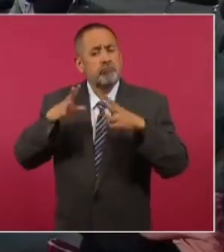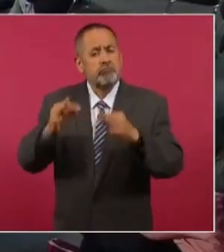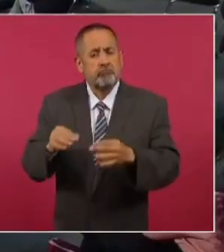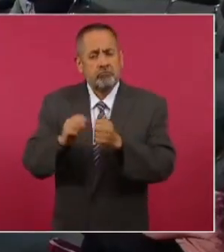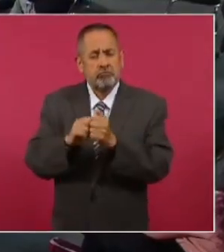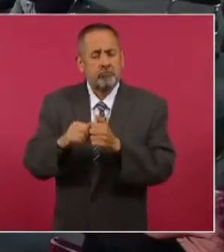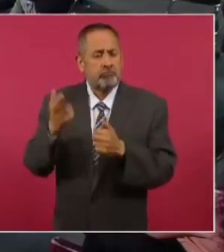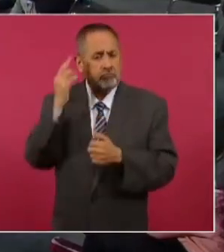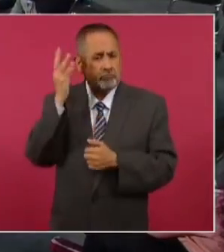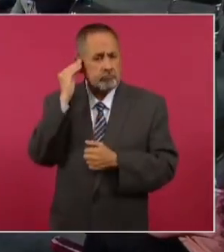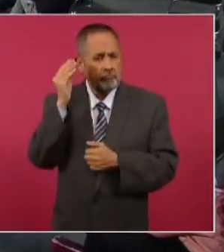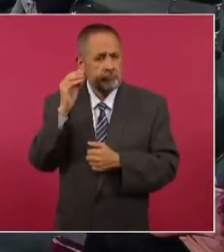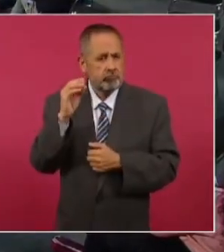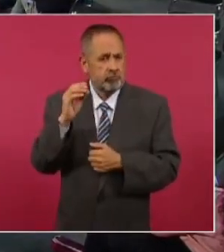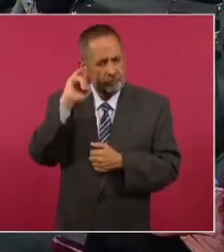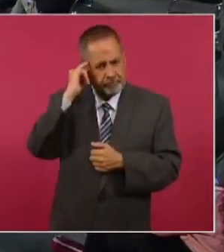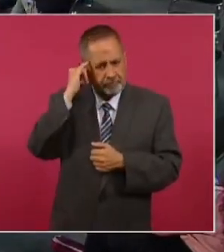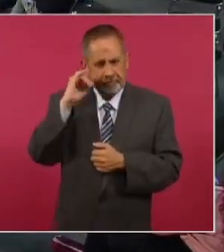indígena Chontal